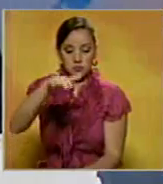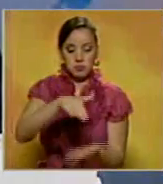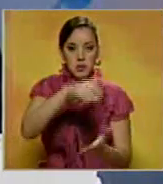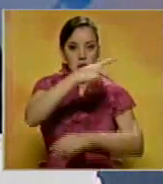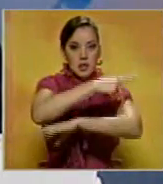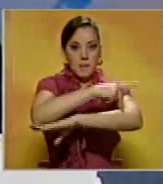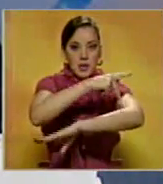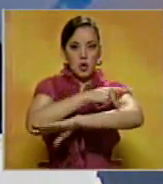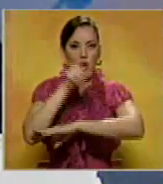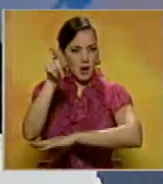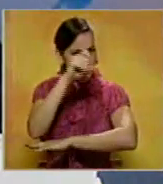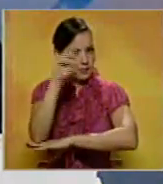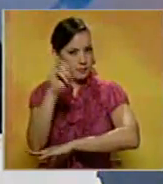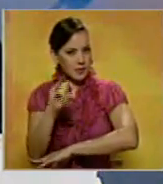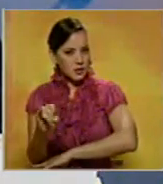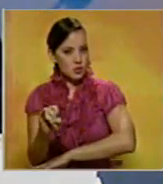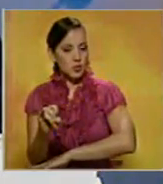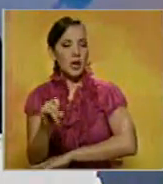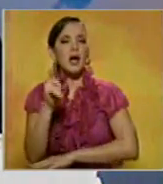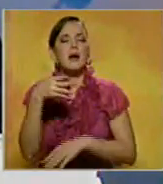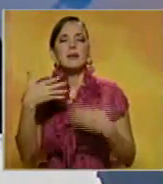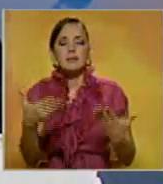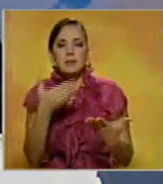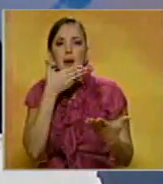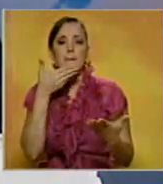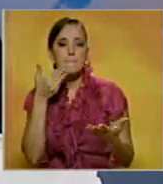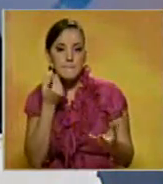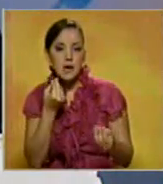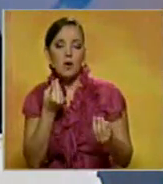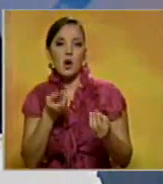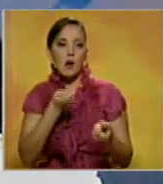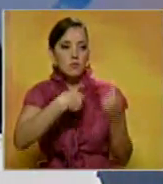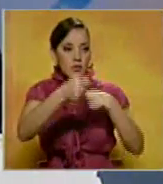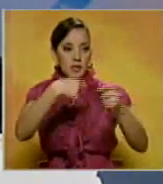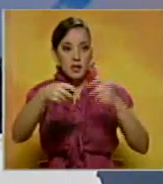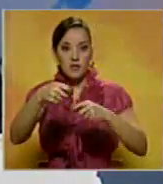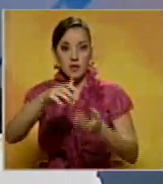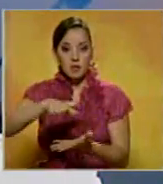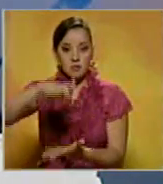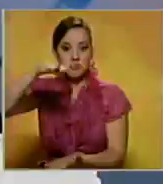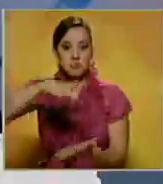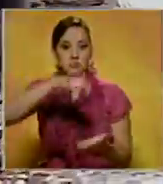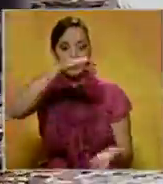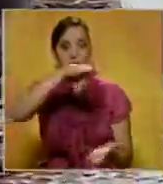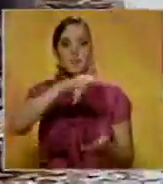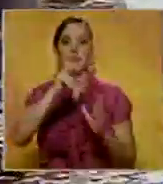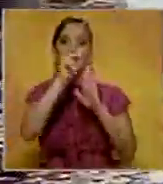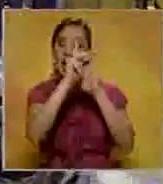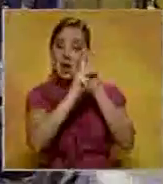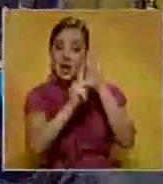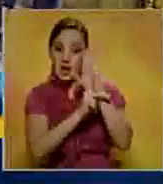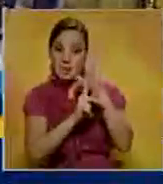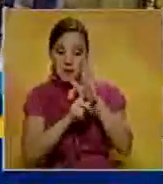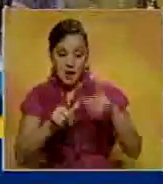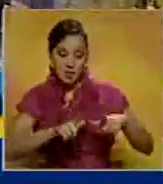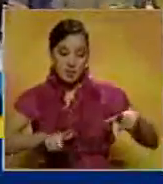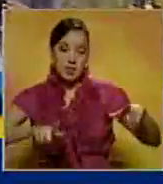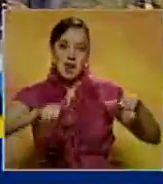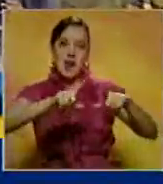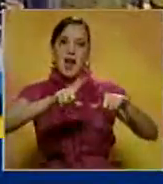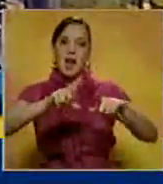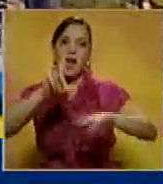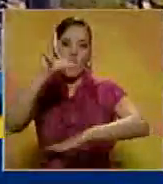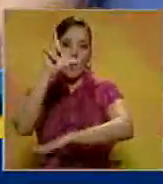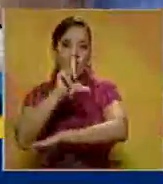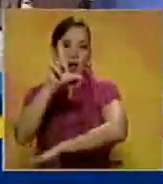Zulia. Esto como parte de las mesas de trabajo de mejoramiento de la eficiencia y productividad en esta área. El plan piloto del lago inicia en el área de Lagunillas,